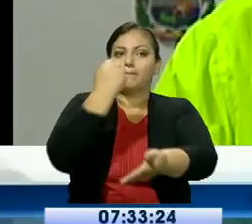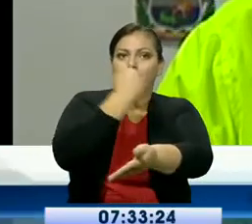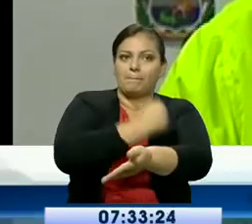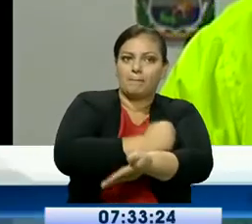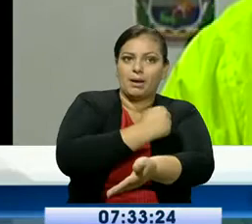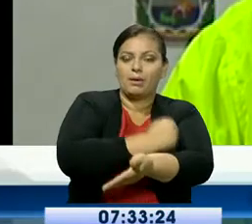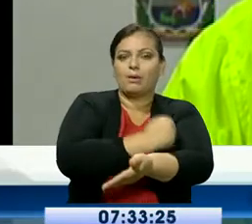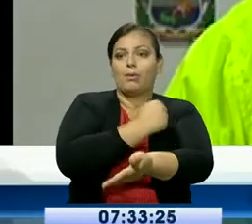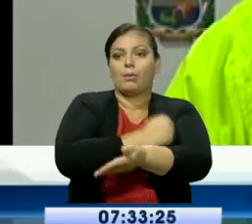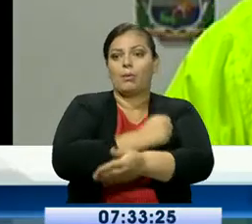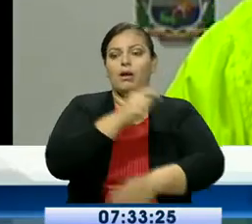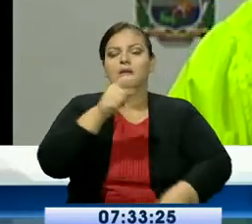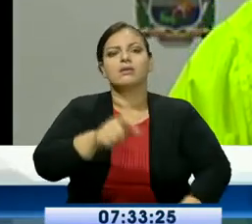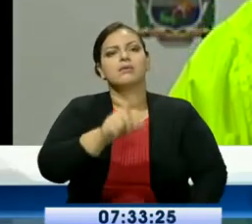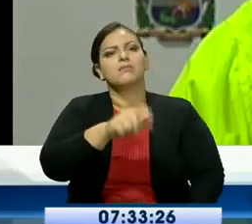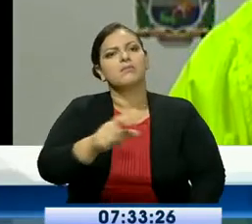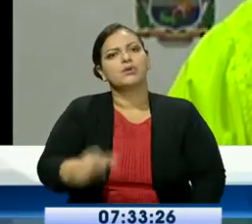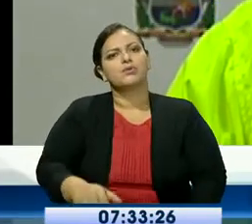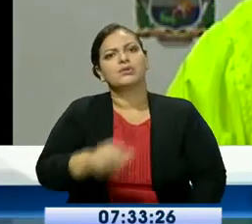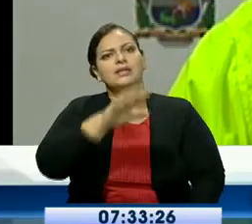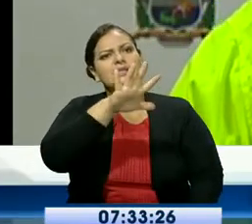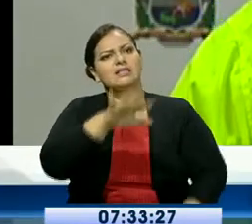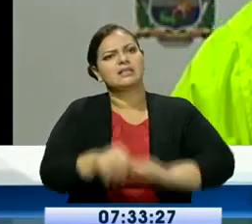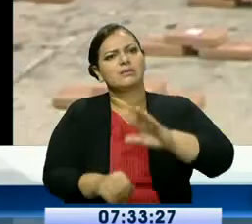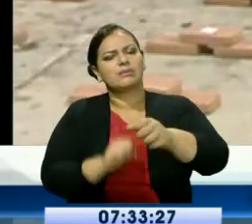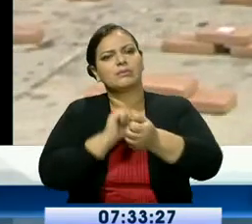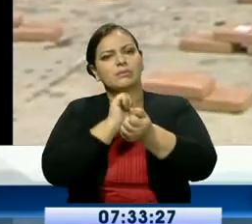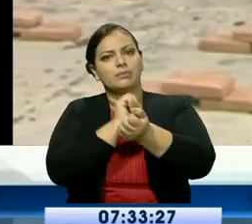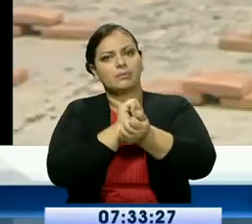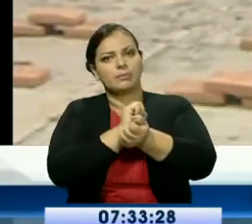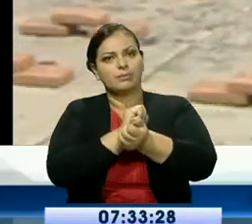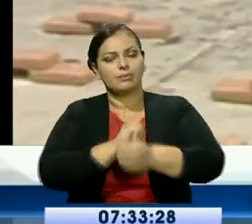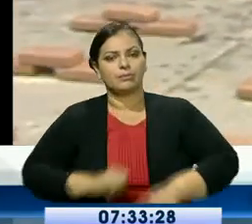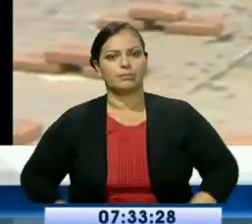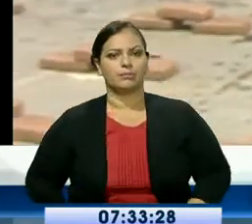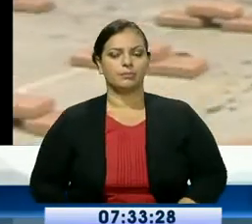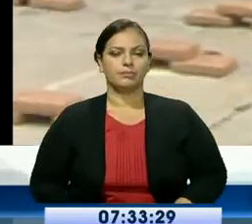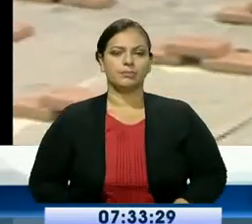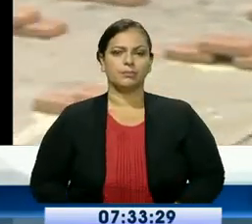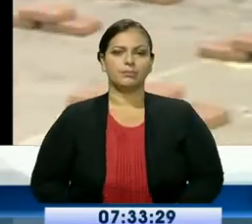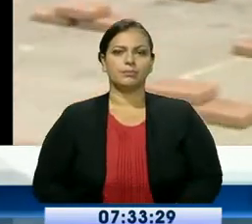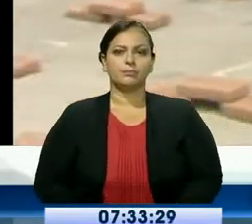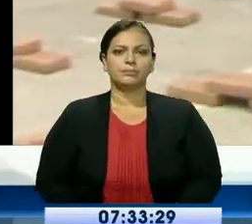derribamos solamente al tráfico internacional, sino al tráfico interno. Informó Julio César Saona.